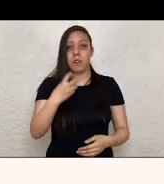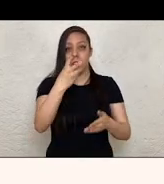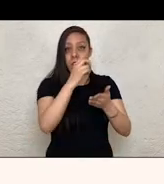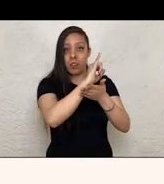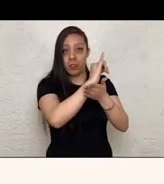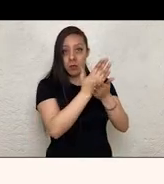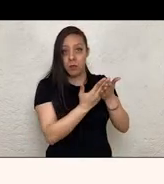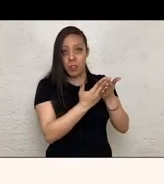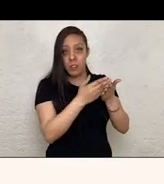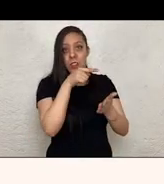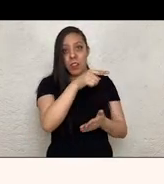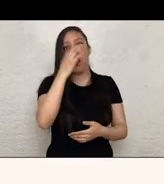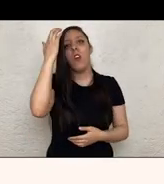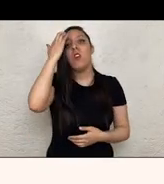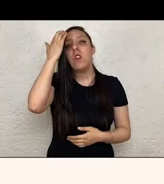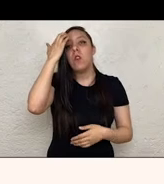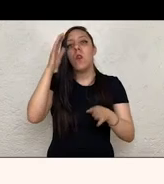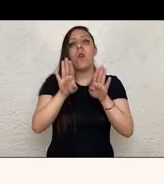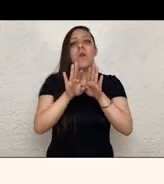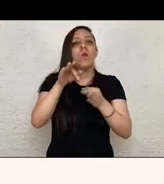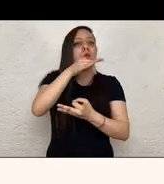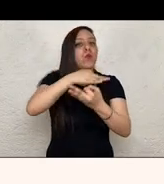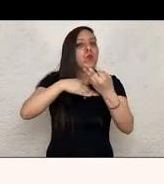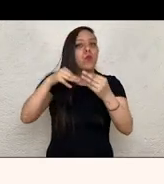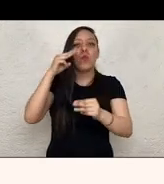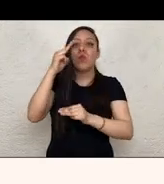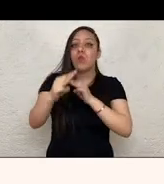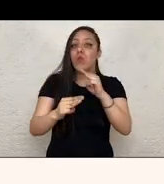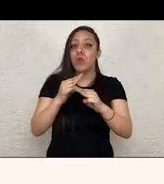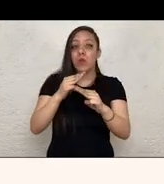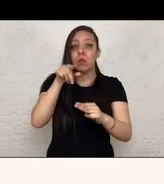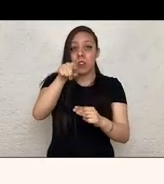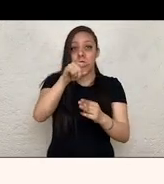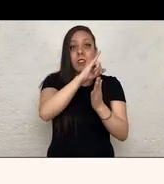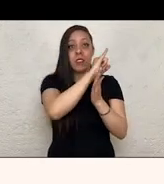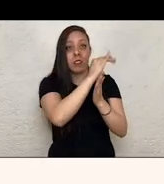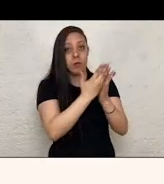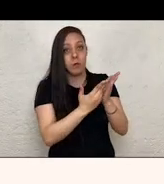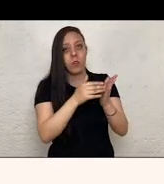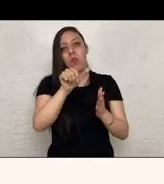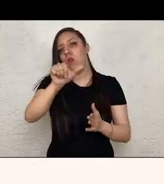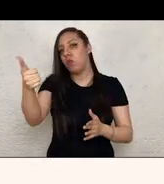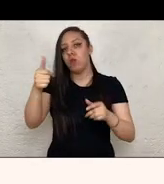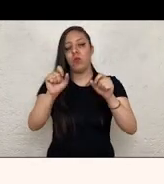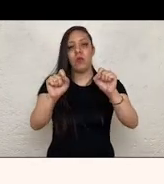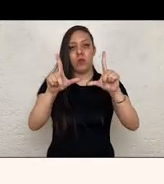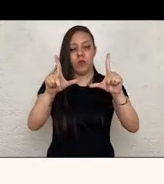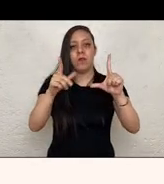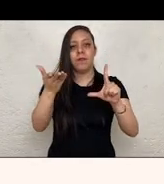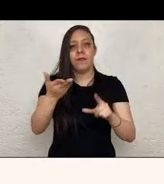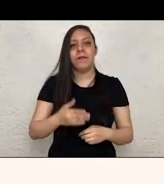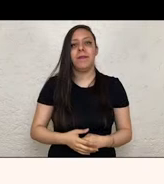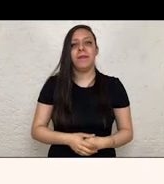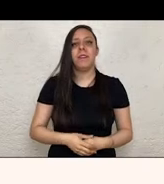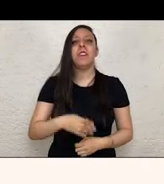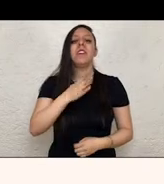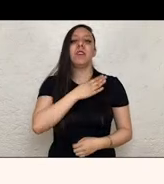puta. Se sabe, se conoce, se sabe en todas partes del mundo, incluso en mi país. ¿La otra, por favor?